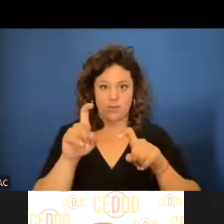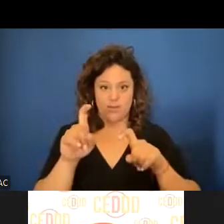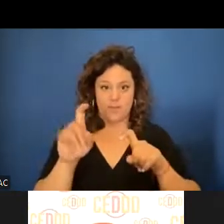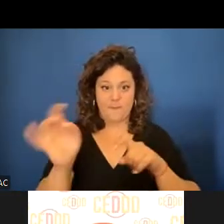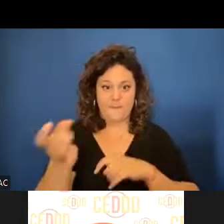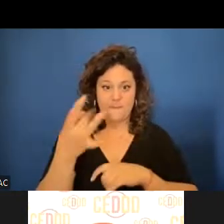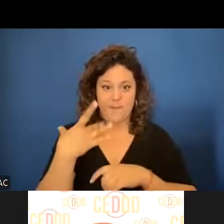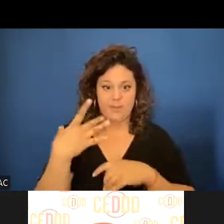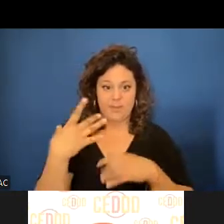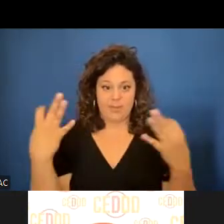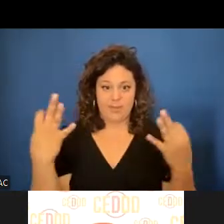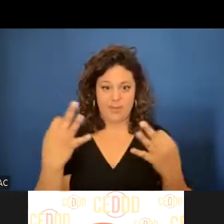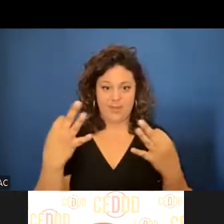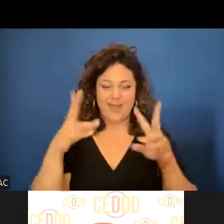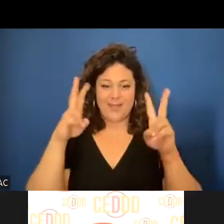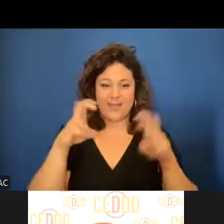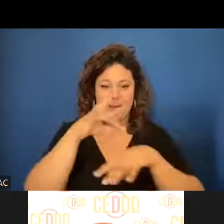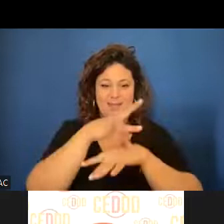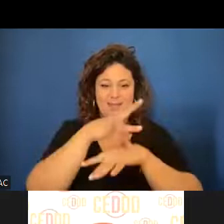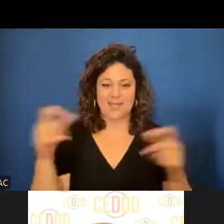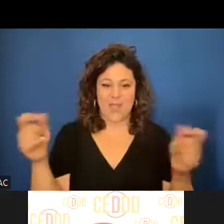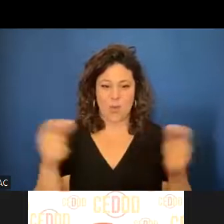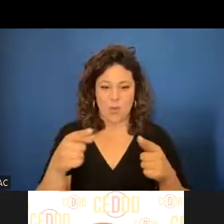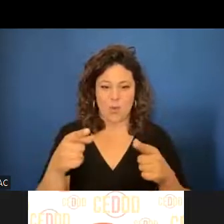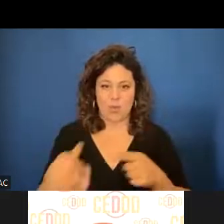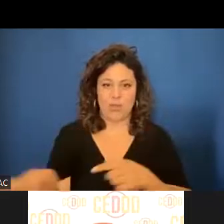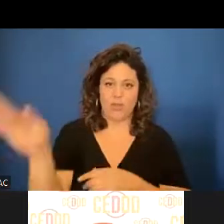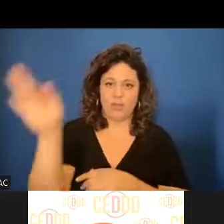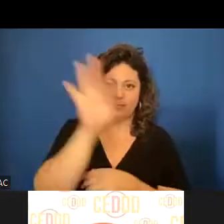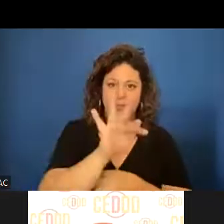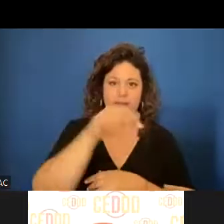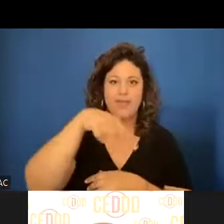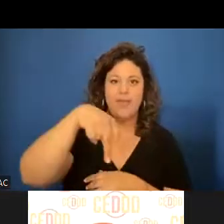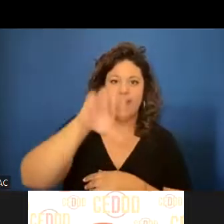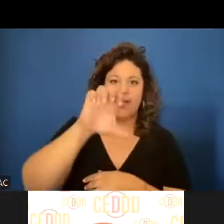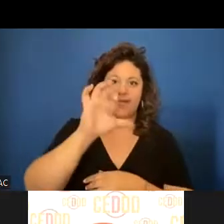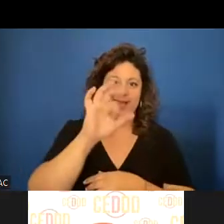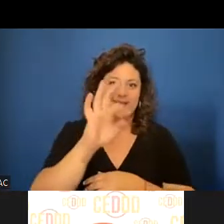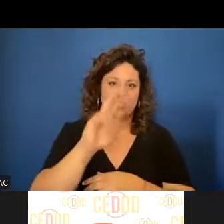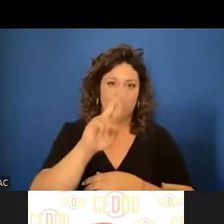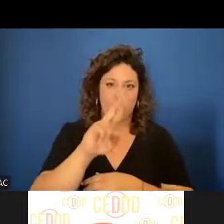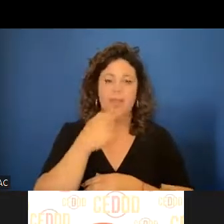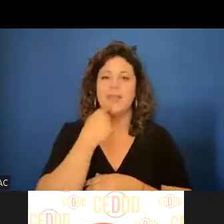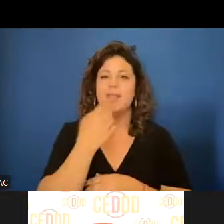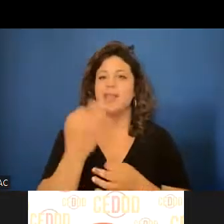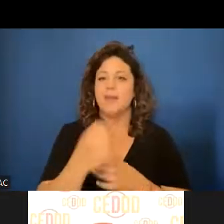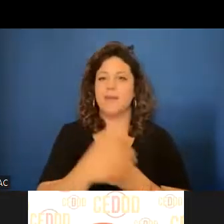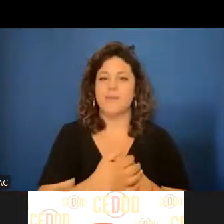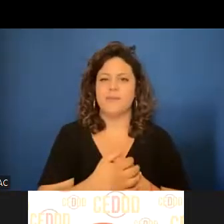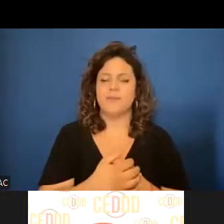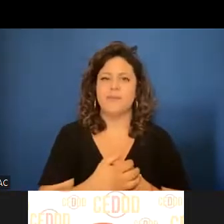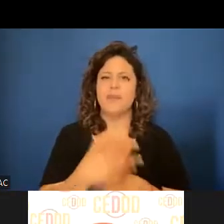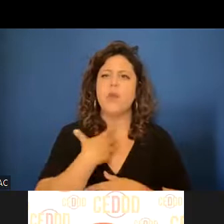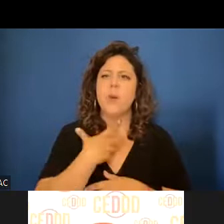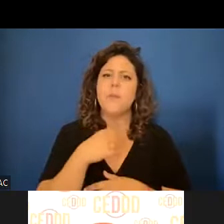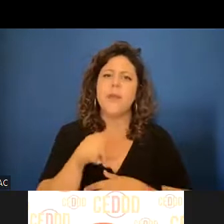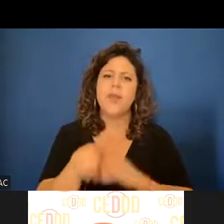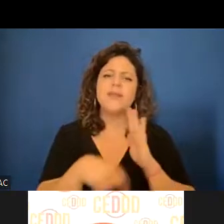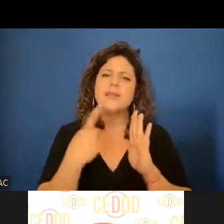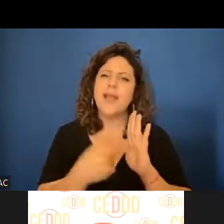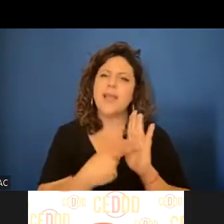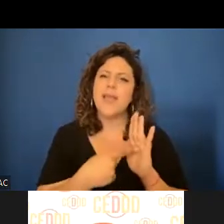la única forma en la que al final termina uno haciéndose escuchar, y en este sentido es importante, como te comentaba,